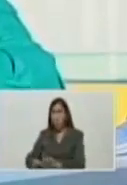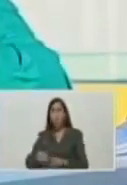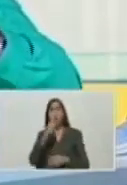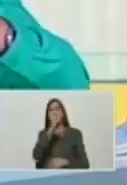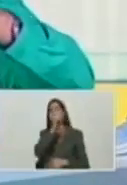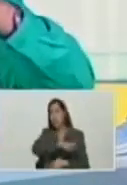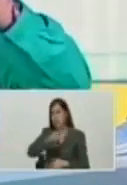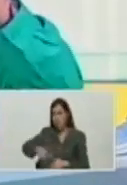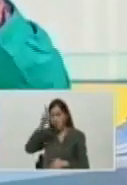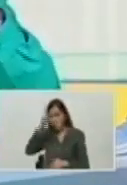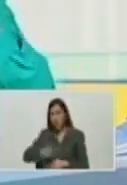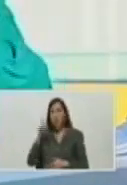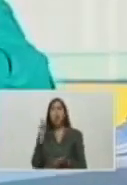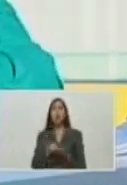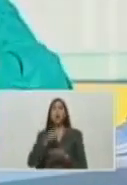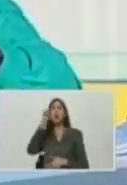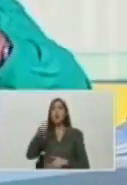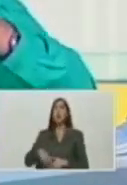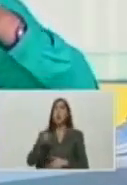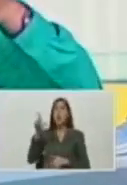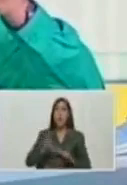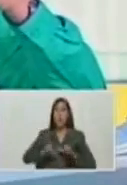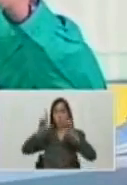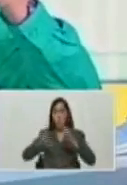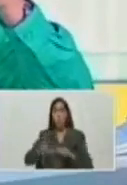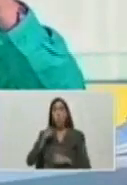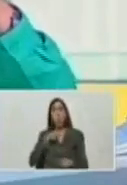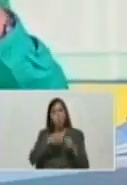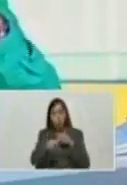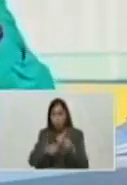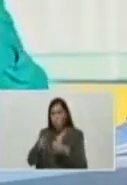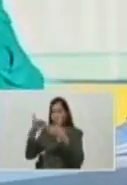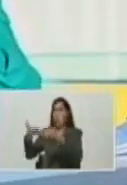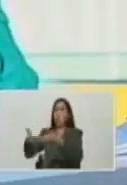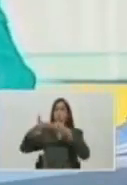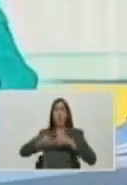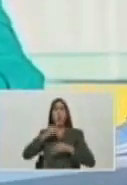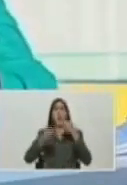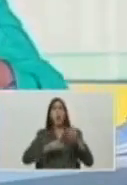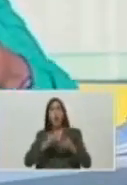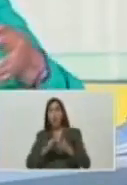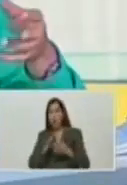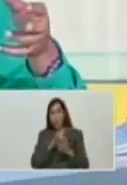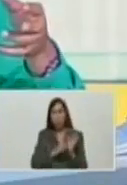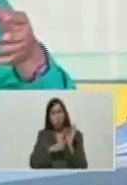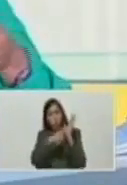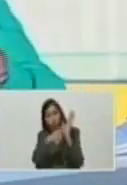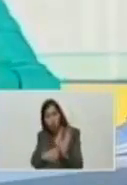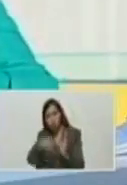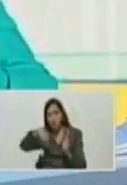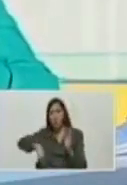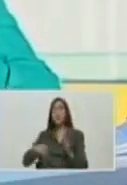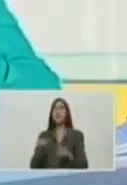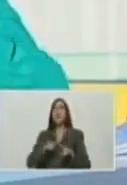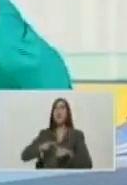paralímpicos, campeón mundial de boxeo, la campeona del ciclismo en